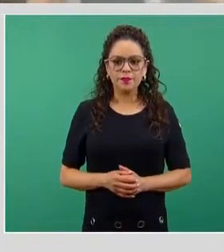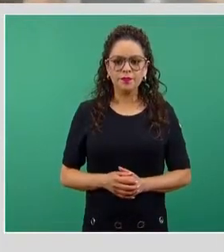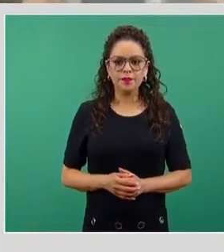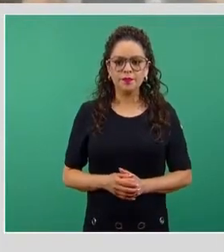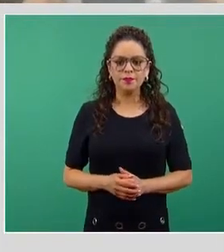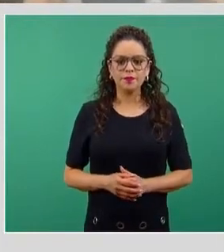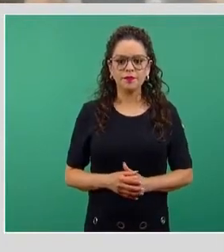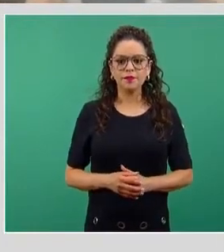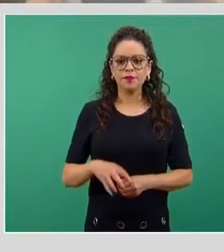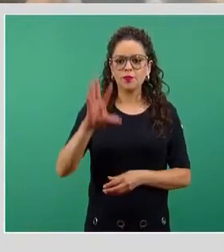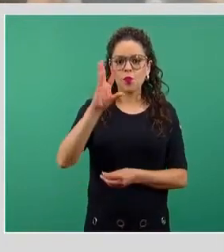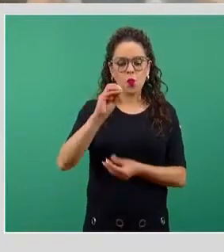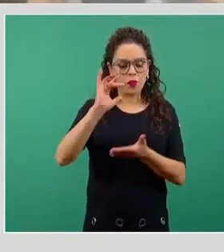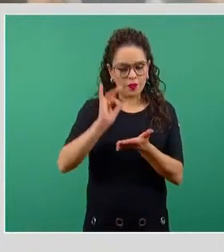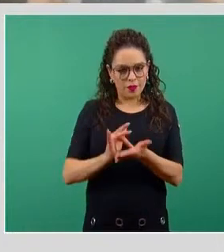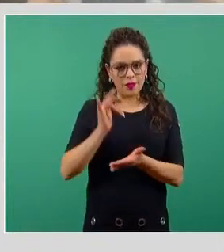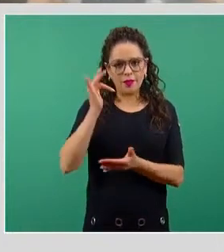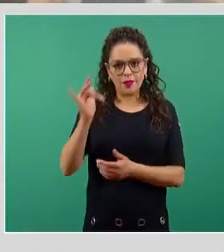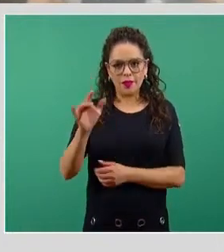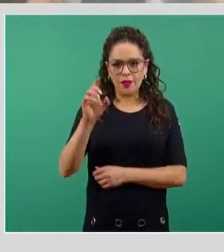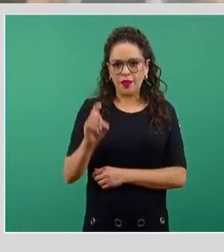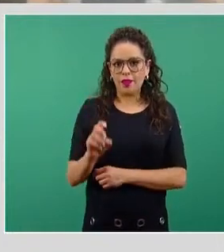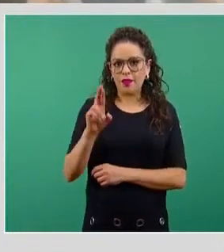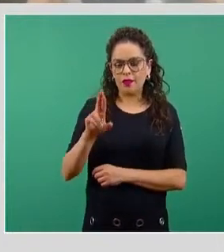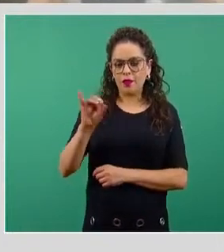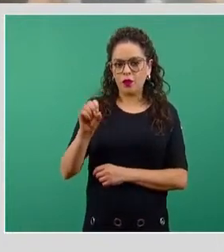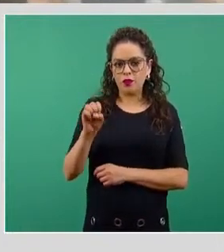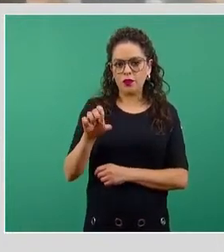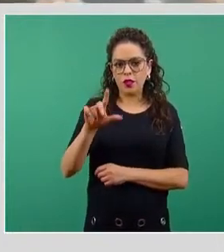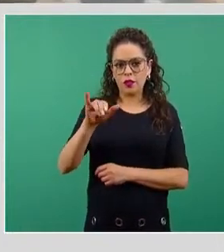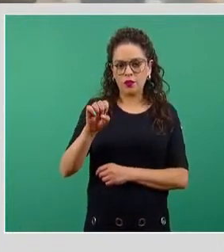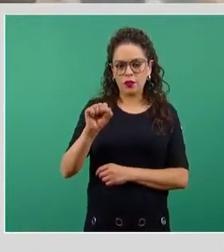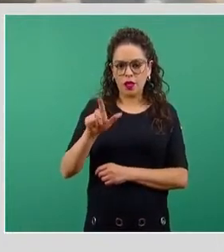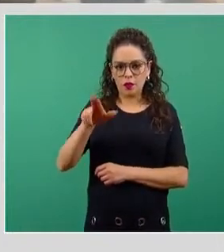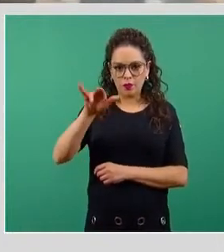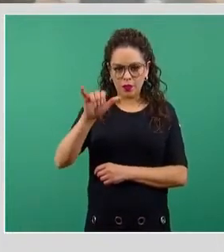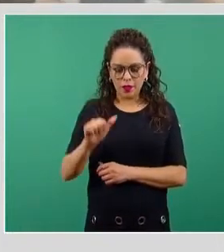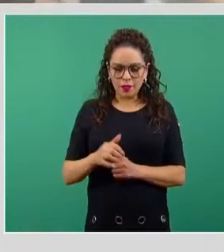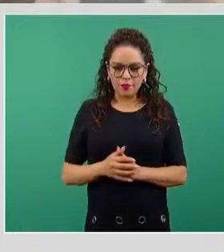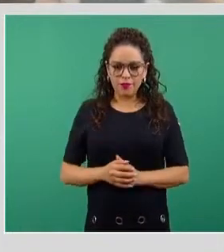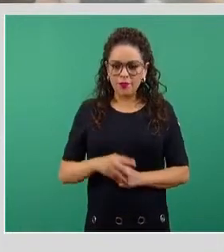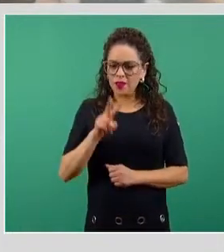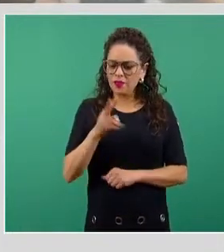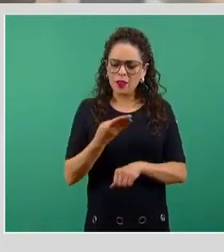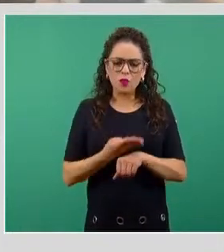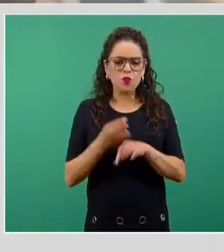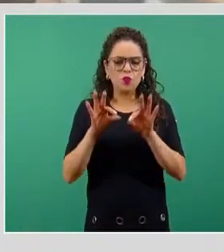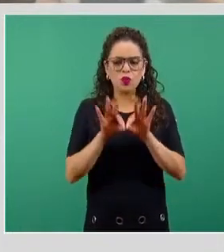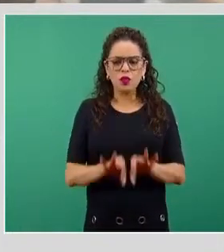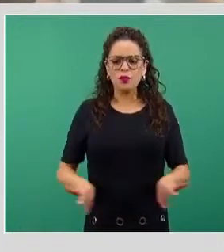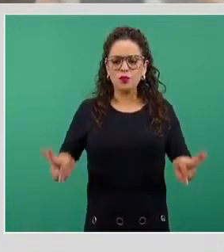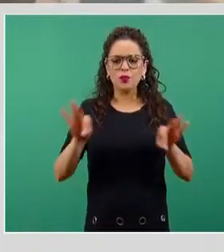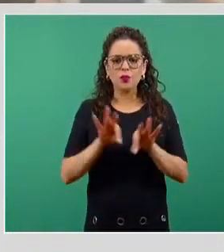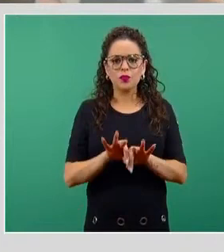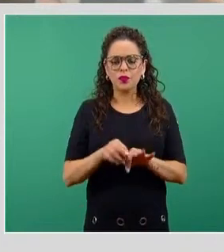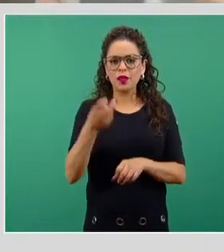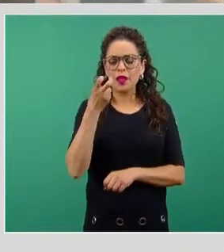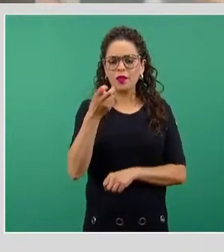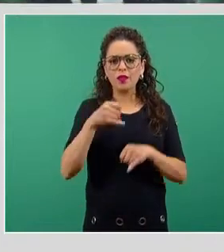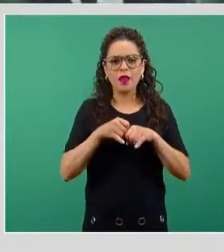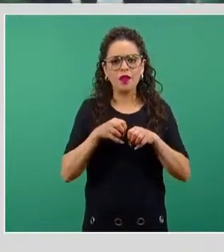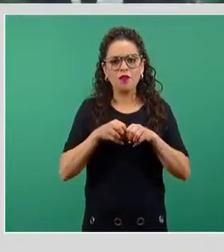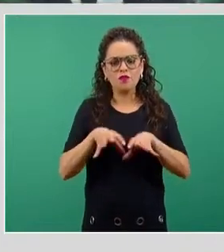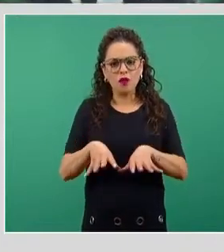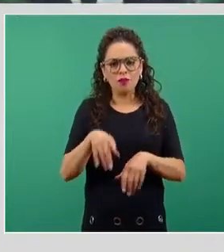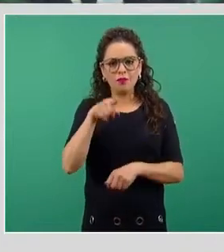Muchas gracias, doctor José Luis Salomí. Es muy importante esta